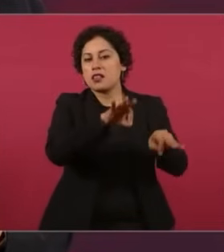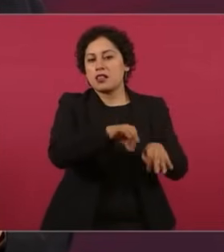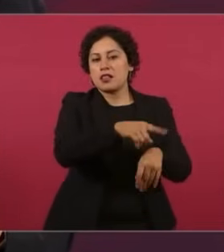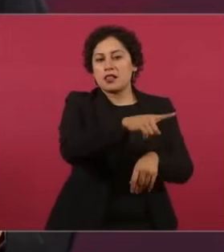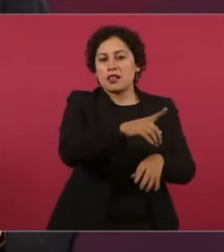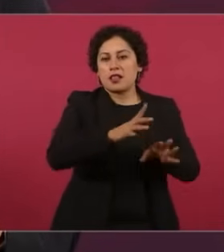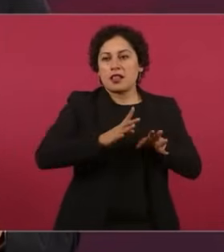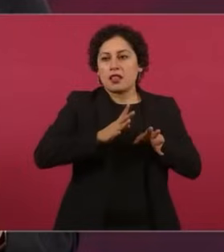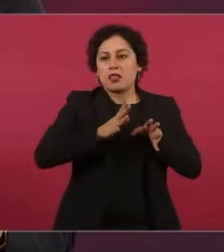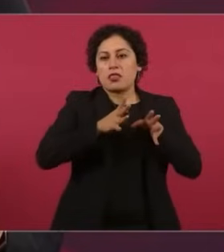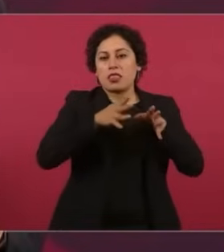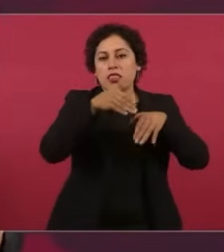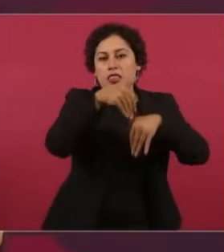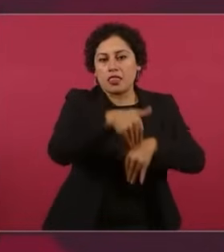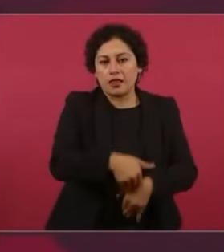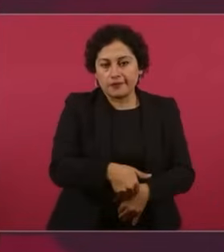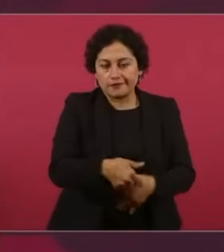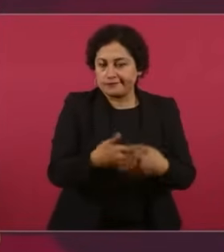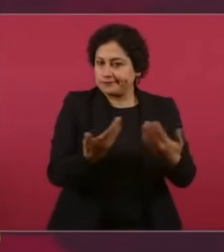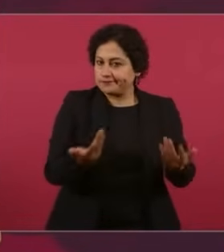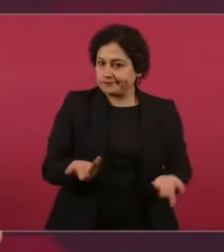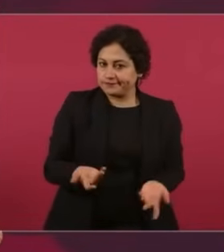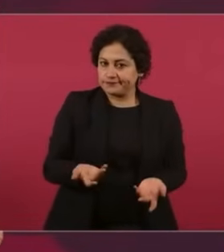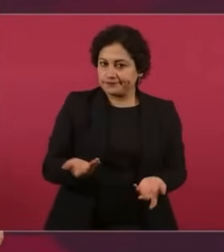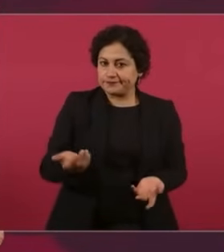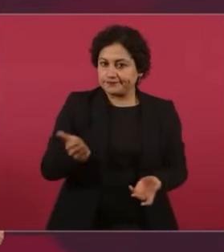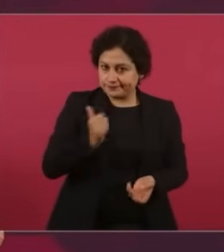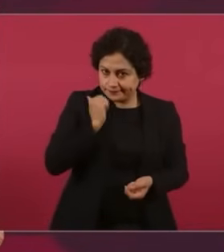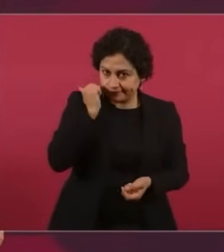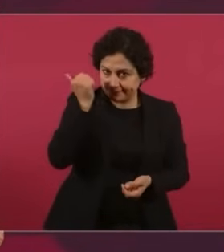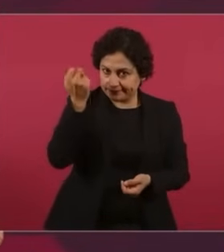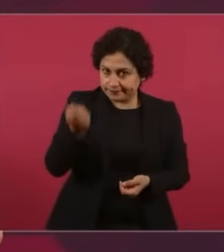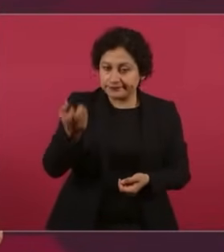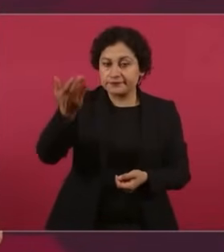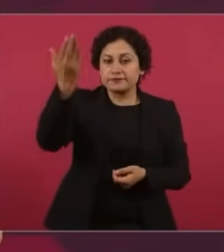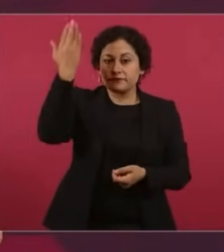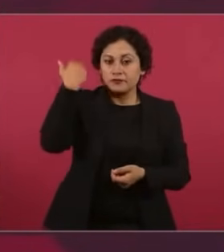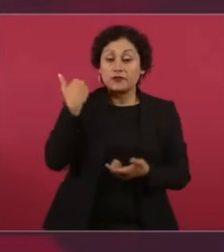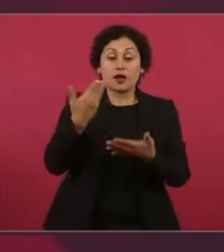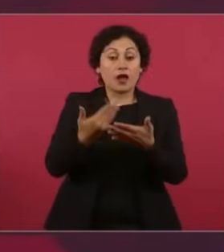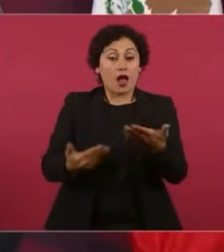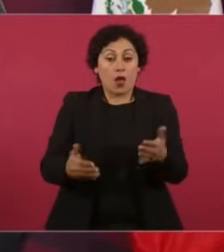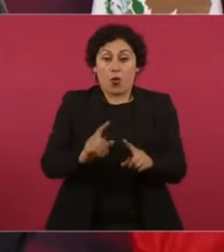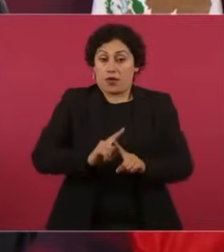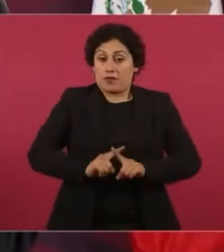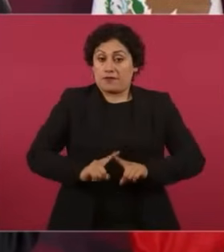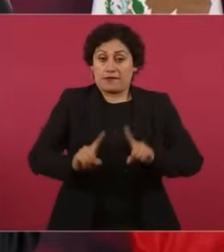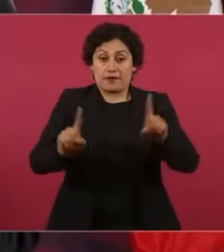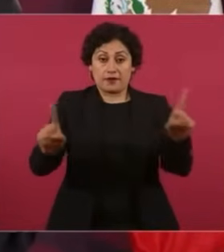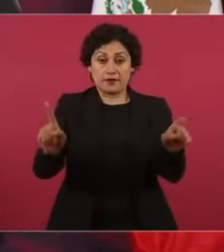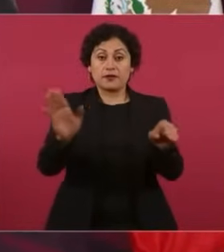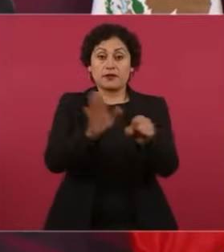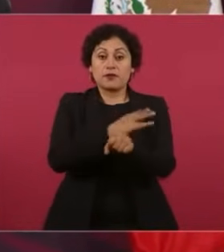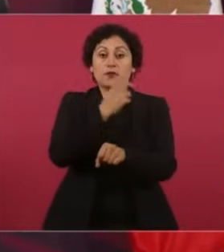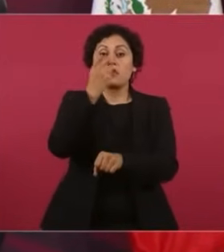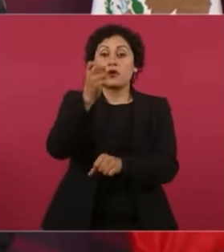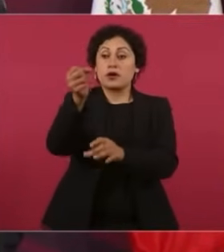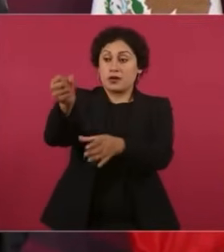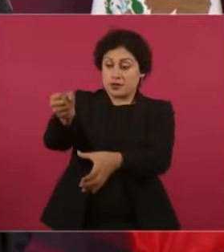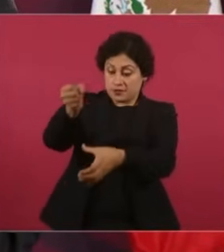Entonces, todo esto ha cambiado y por eso voy a entregar ahora el bastón de mando. Tengo